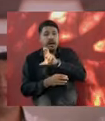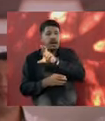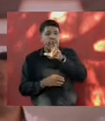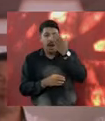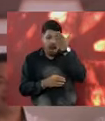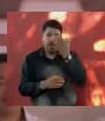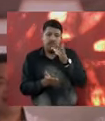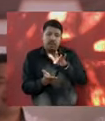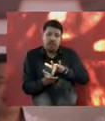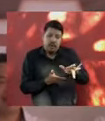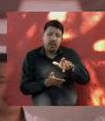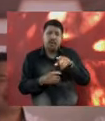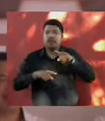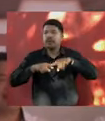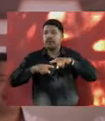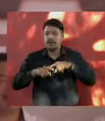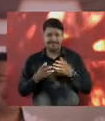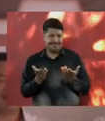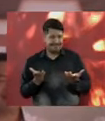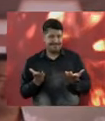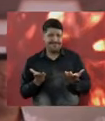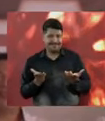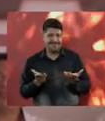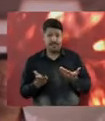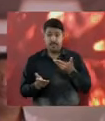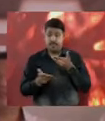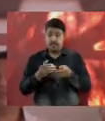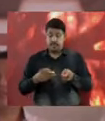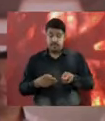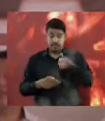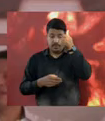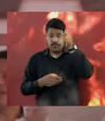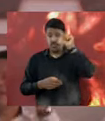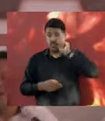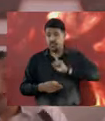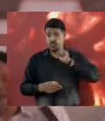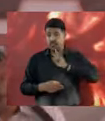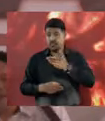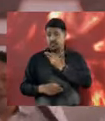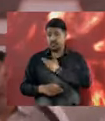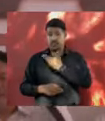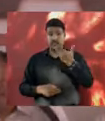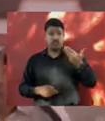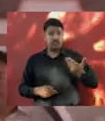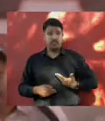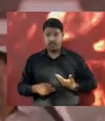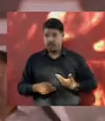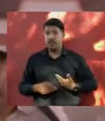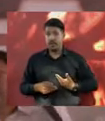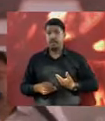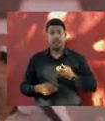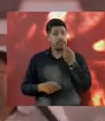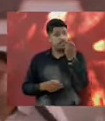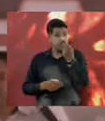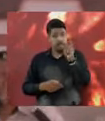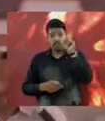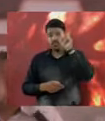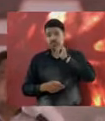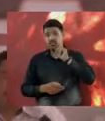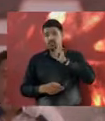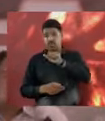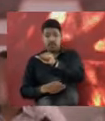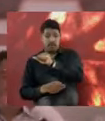Pues como va a llegar una mujer presidenta, por primera vez vamos a reconocer el trabajo de las